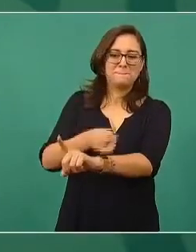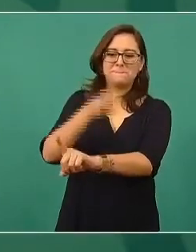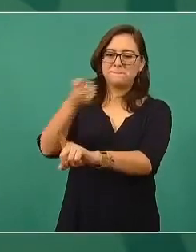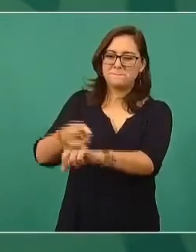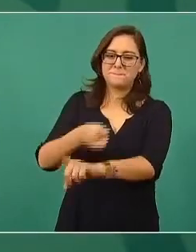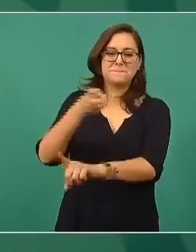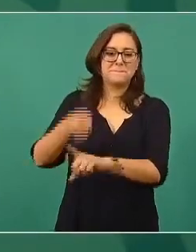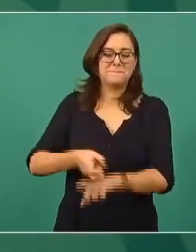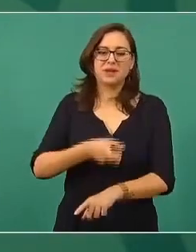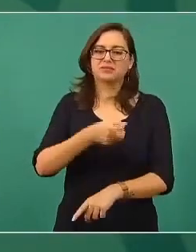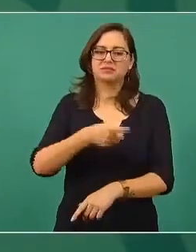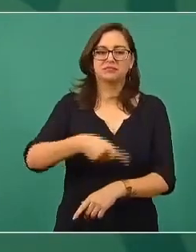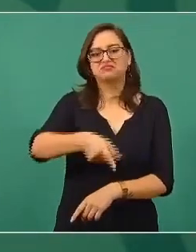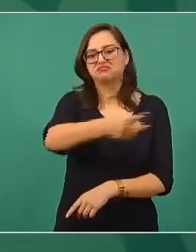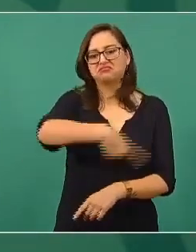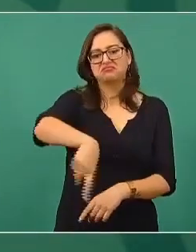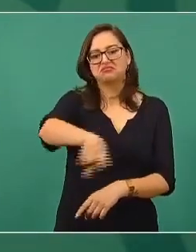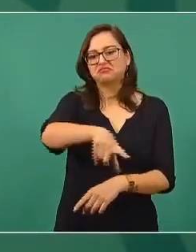mediática,